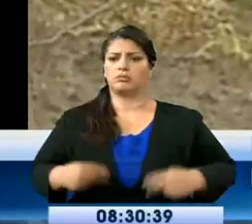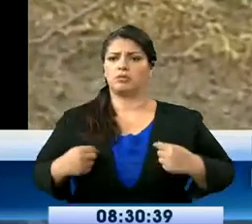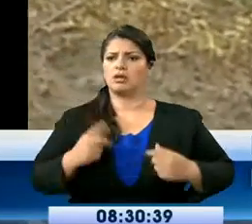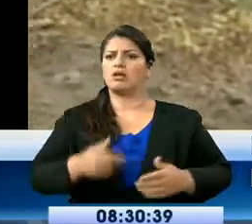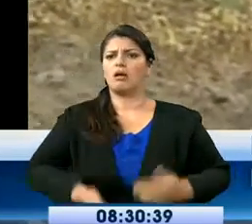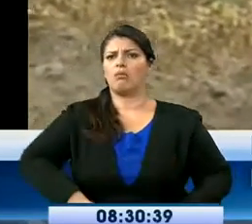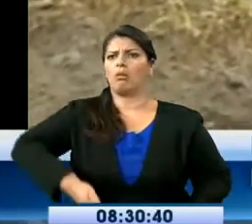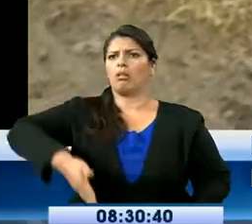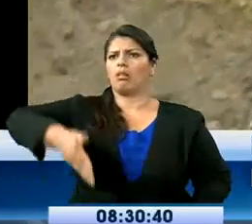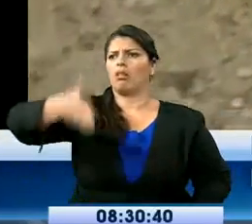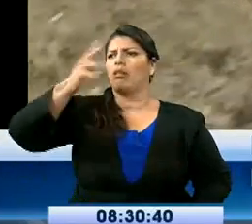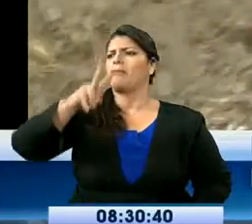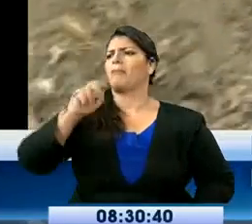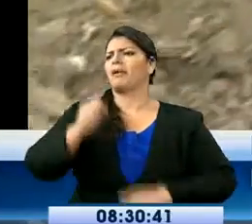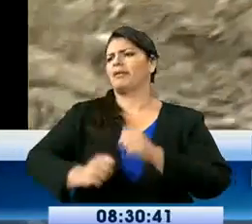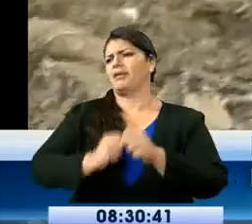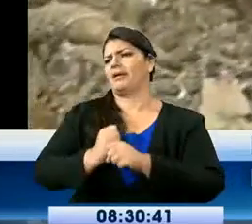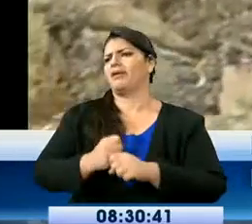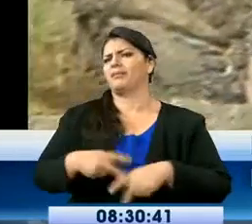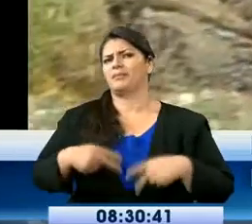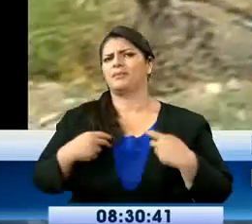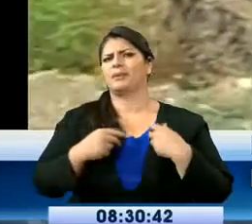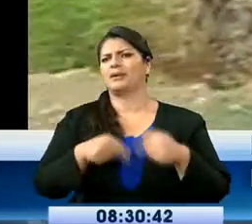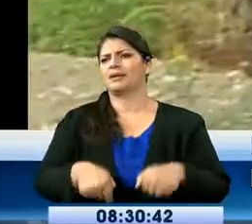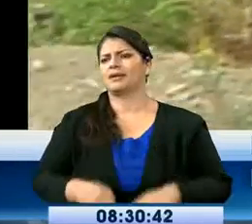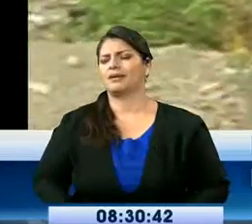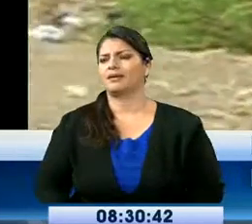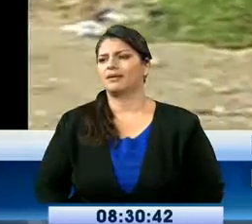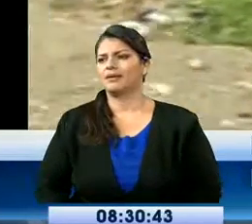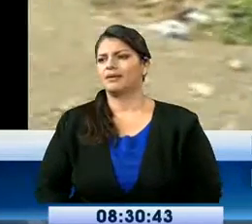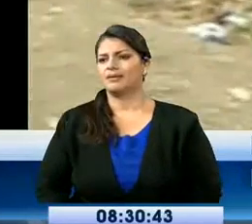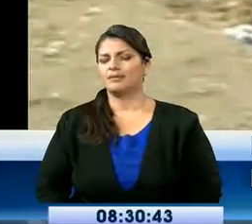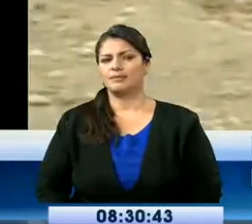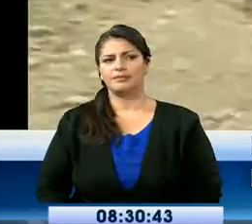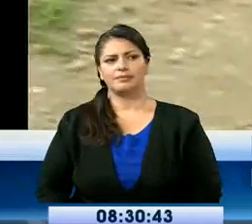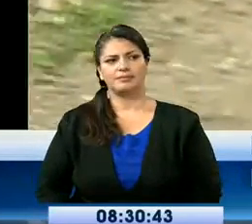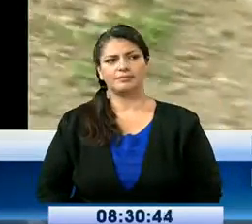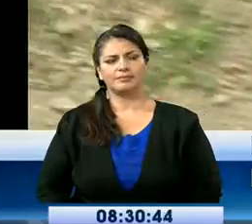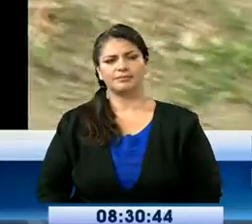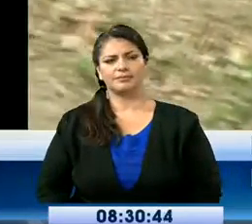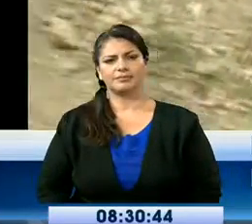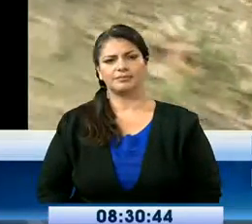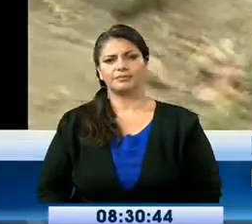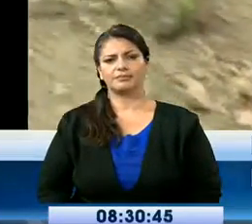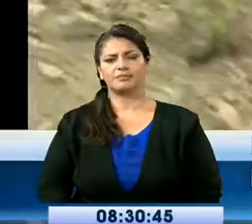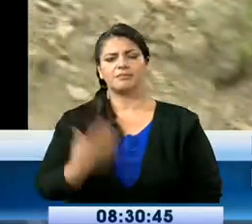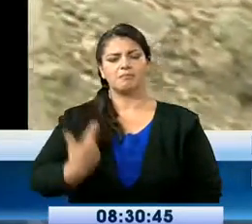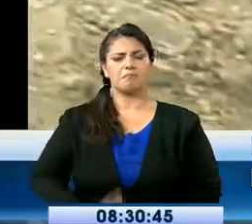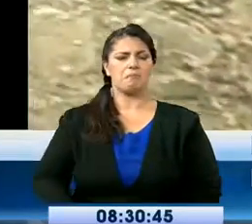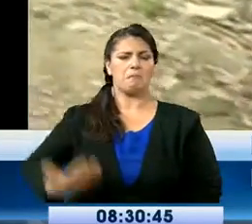reubicarnos, porque esto ya estaba legalizado. Esto legalizó en el tiempo del abogado